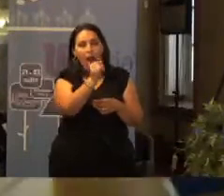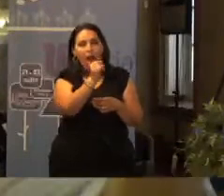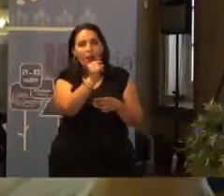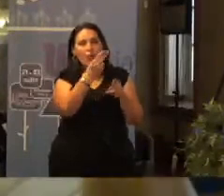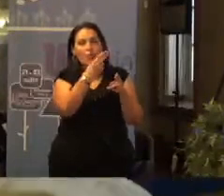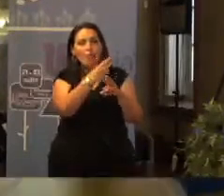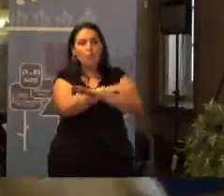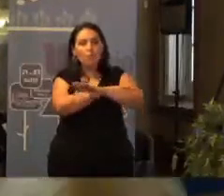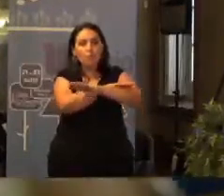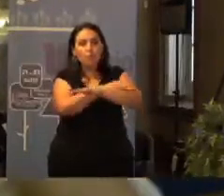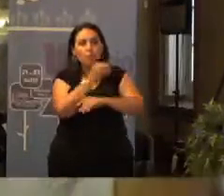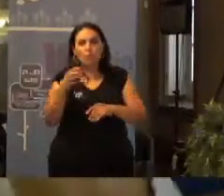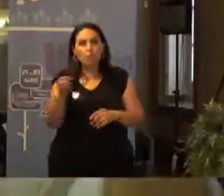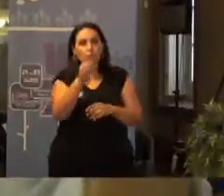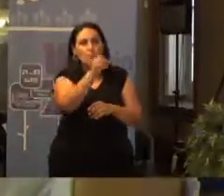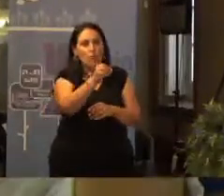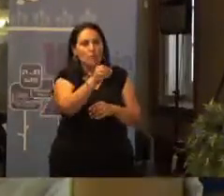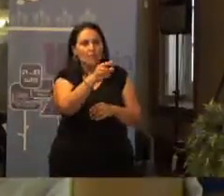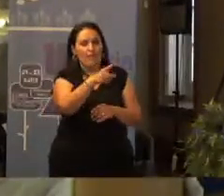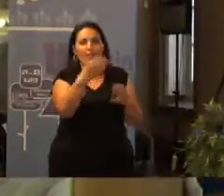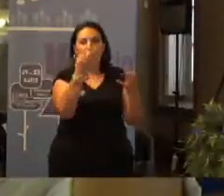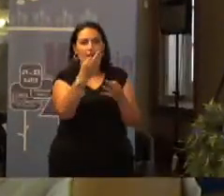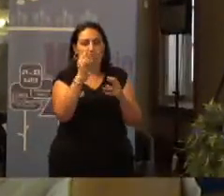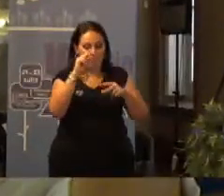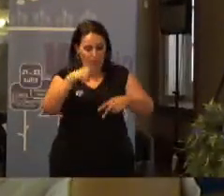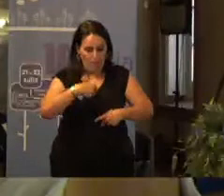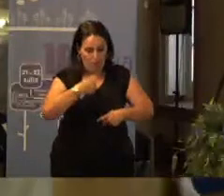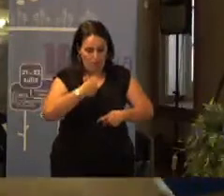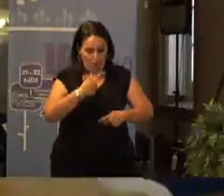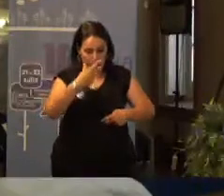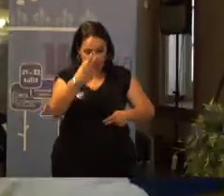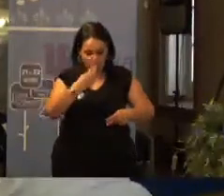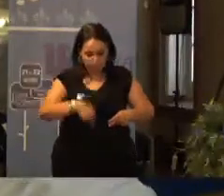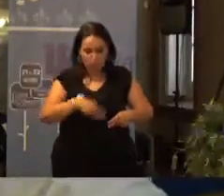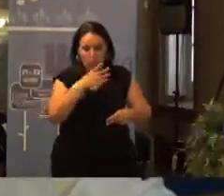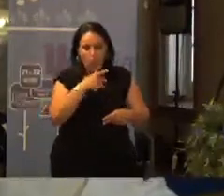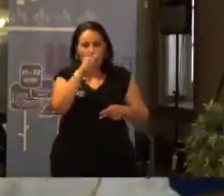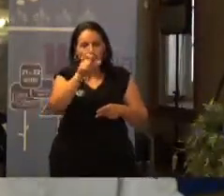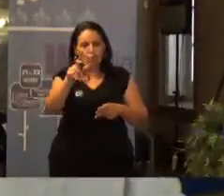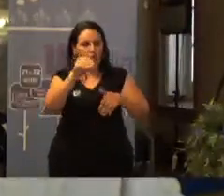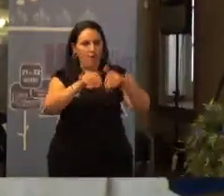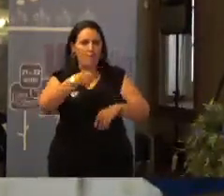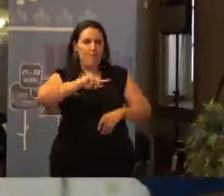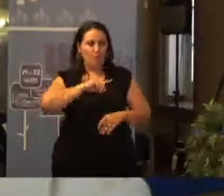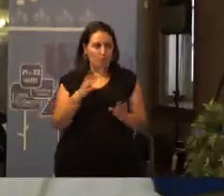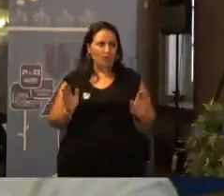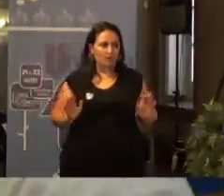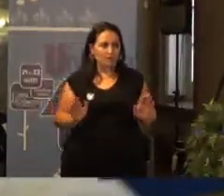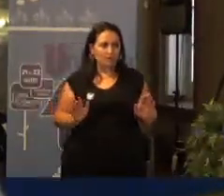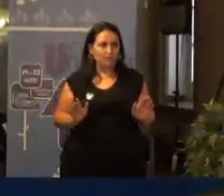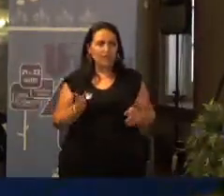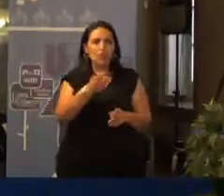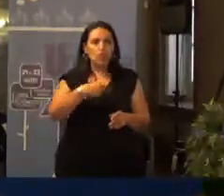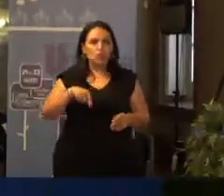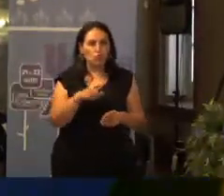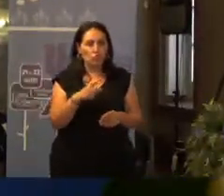que se debe absolutamente a esos cidadáns antes que aquel outra cousa. E o que pasa é que estamos nun mundo,